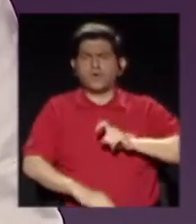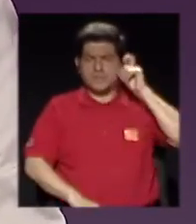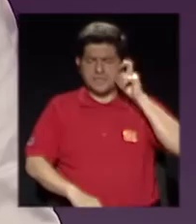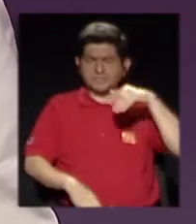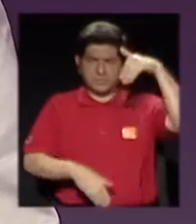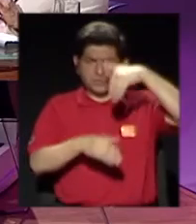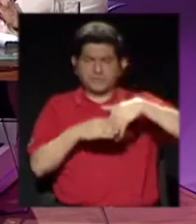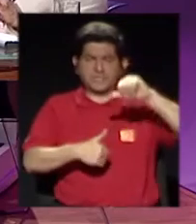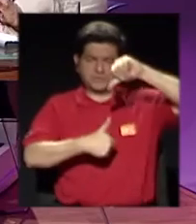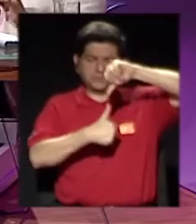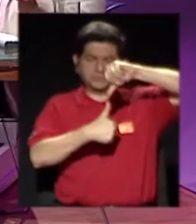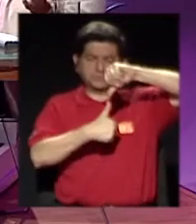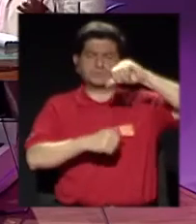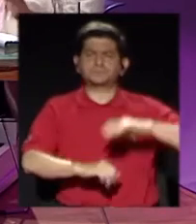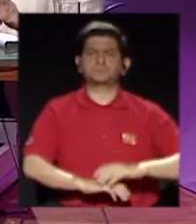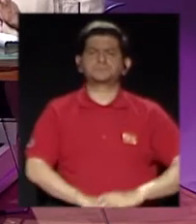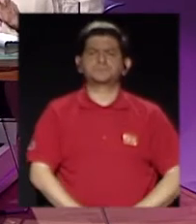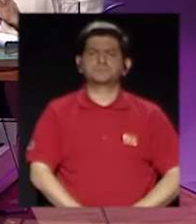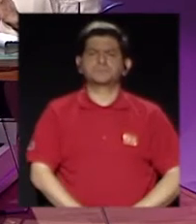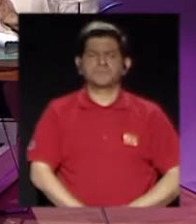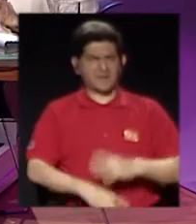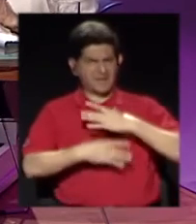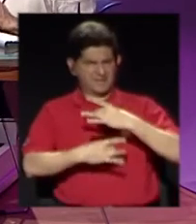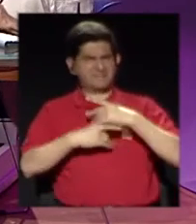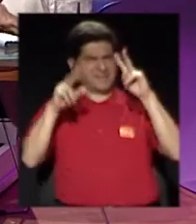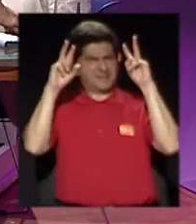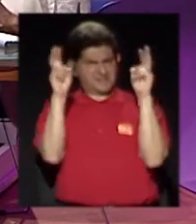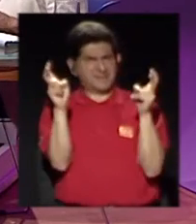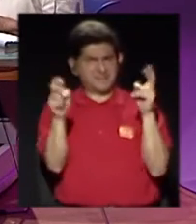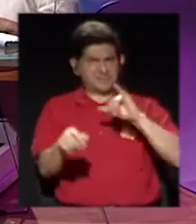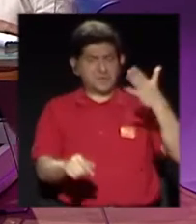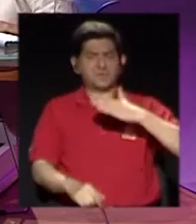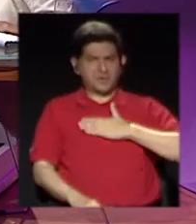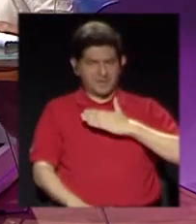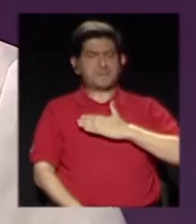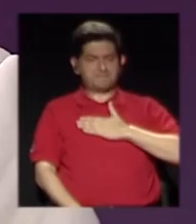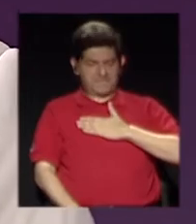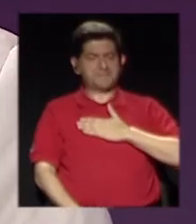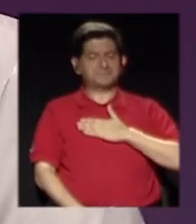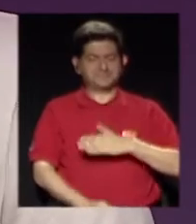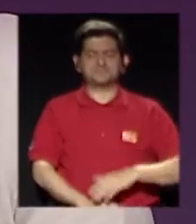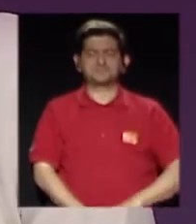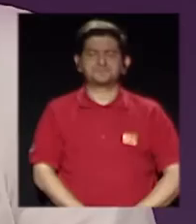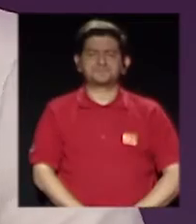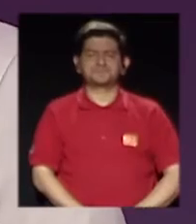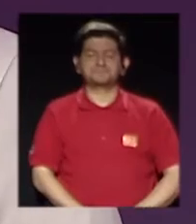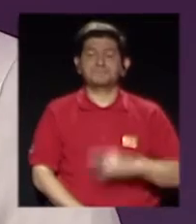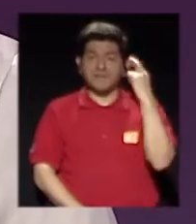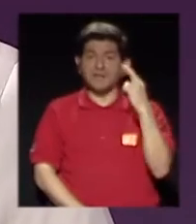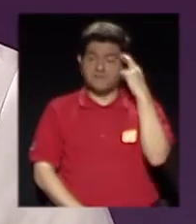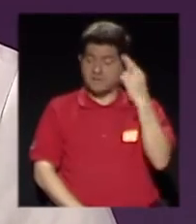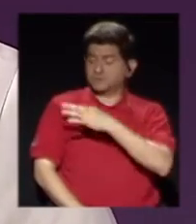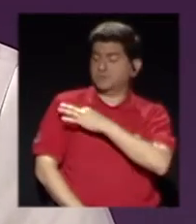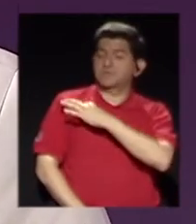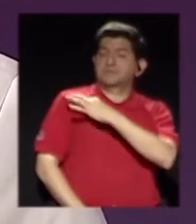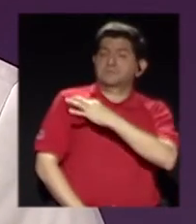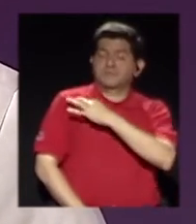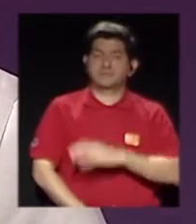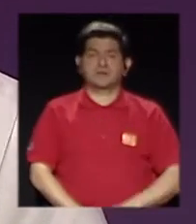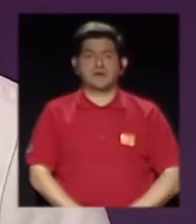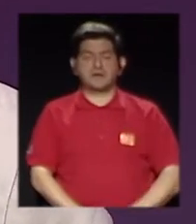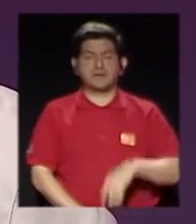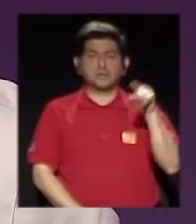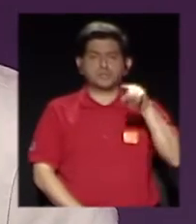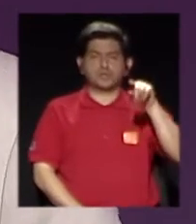centroamérica les llamará la atención el tema si a mí también me ha llamado la atención el tema y para eso hemos invitado a